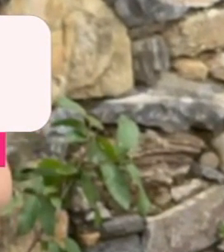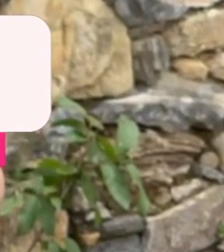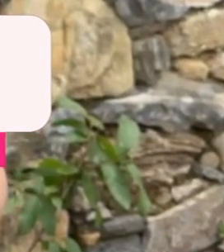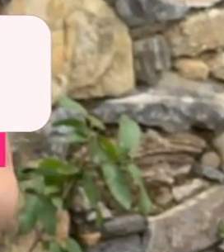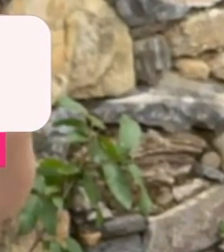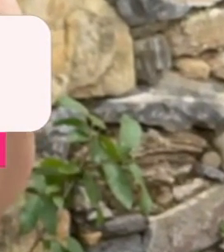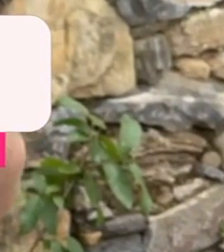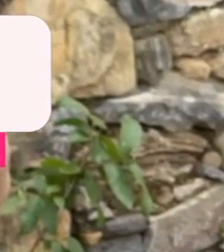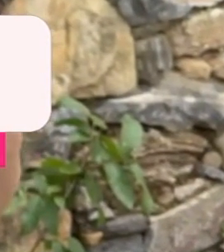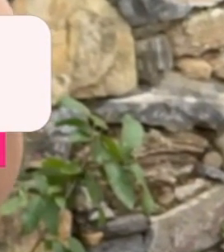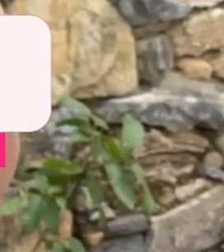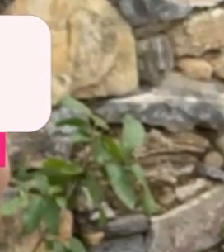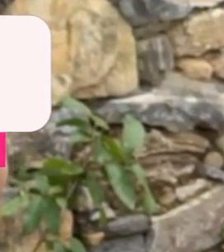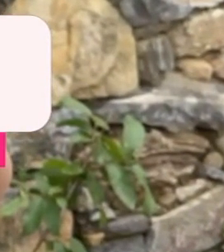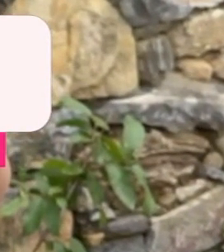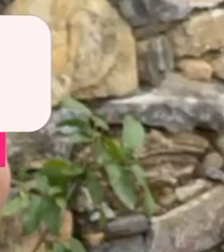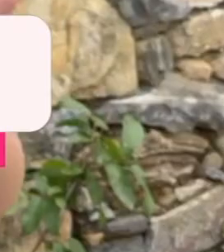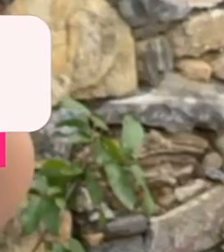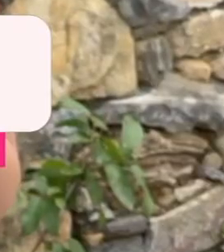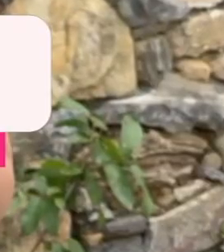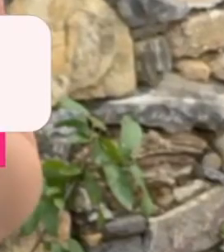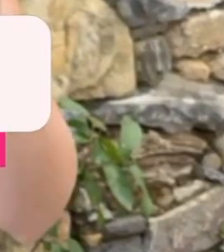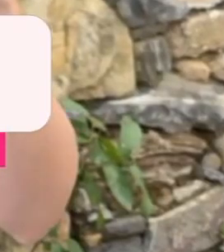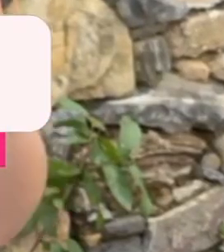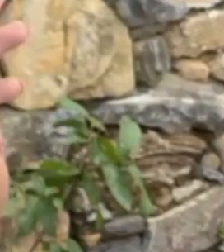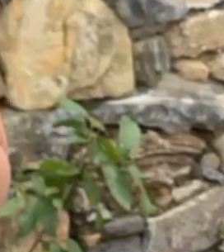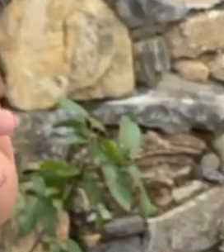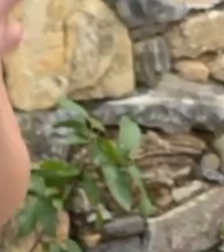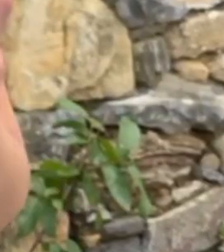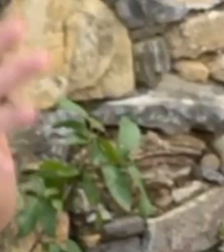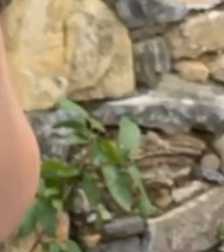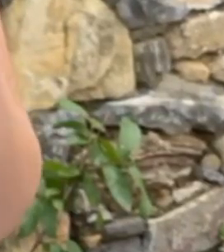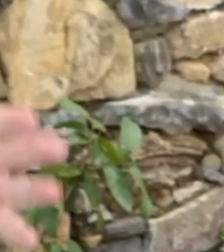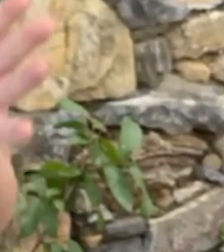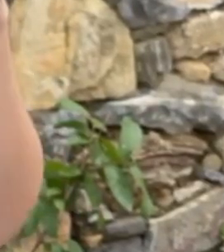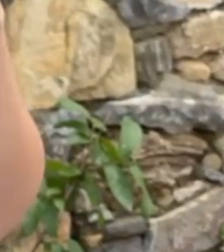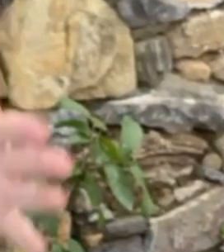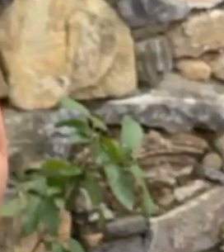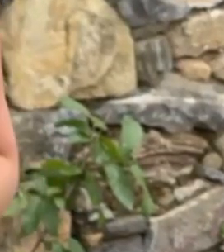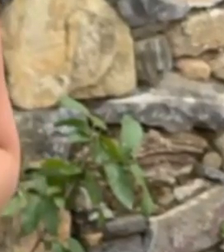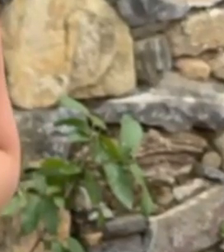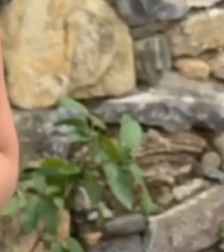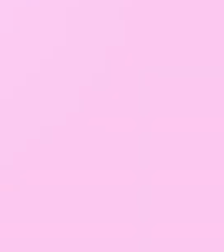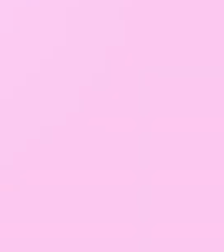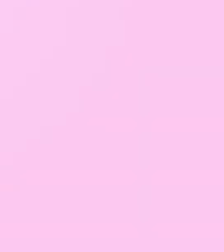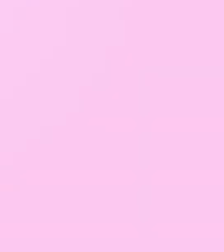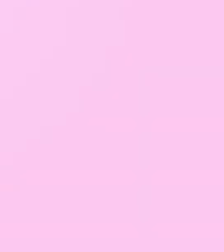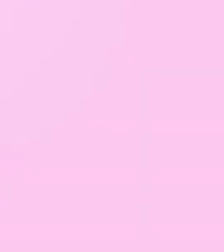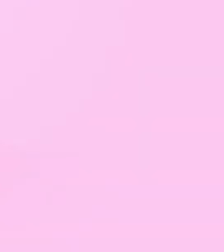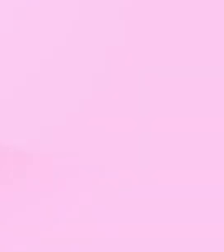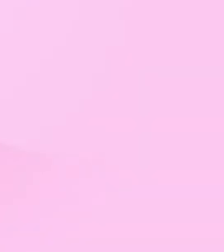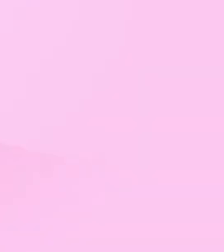con apoyo y los tratamientos existentes pueden superar esta difícil enfermedad.